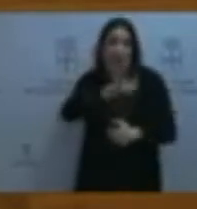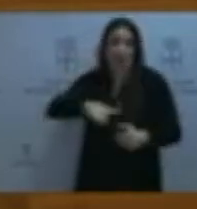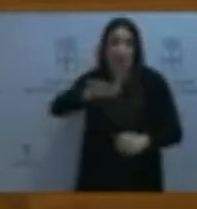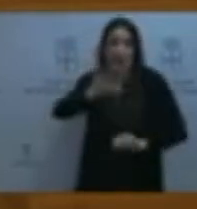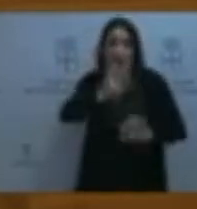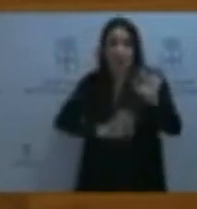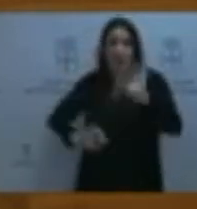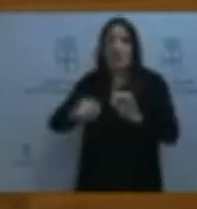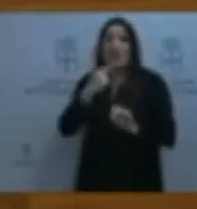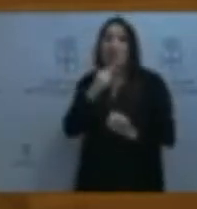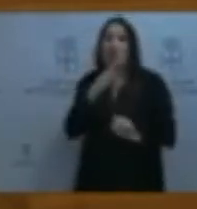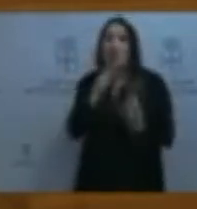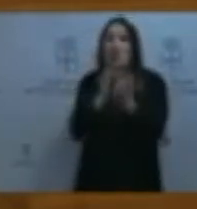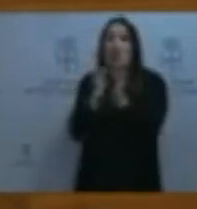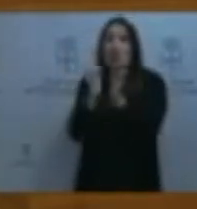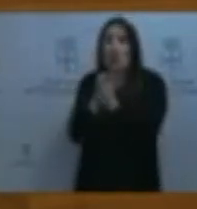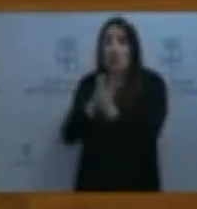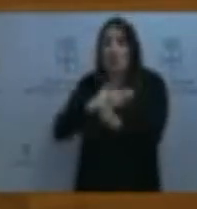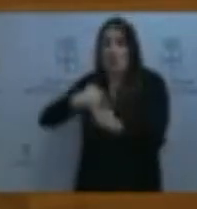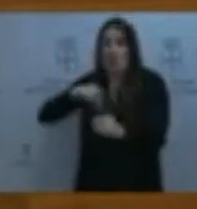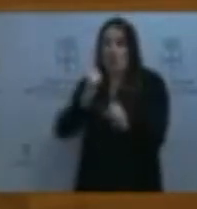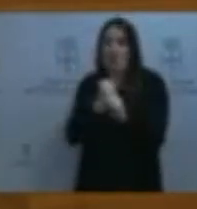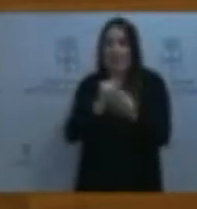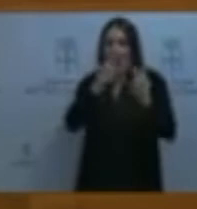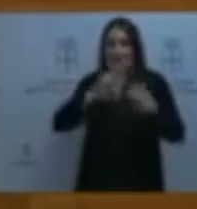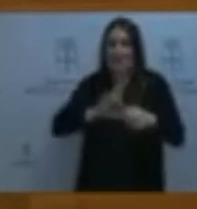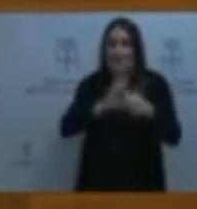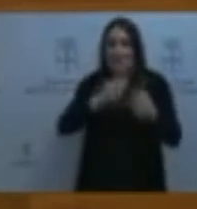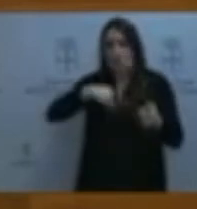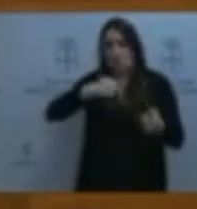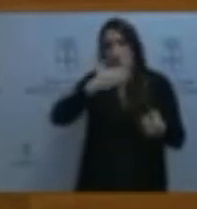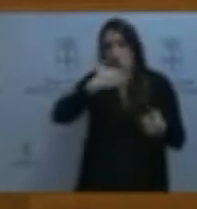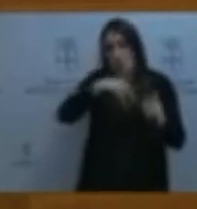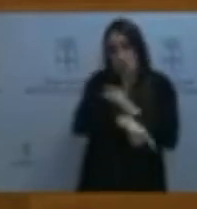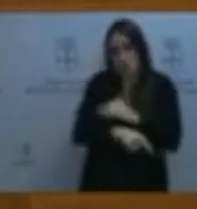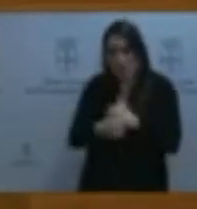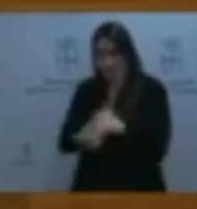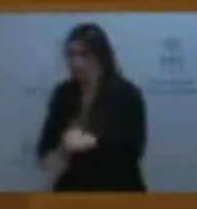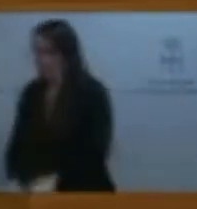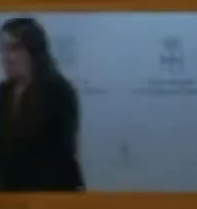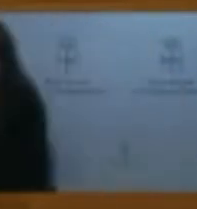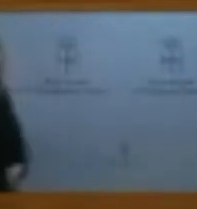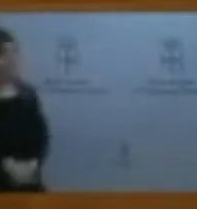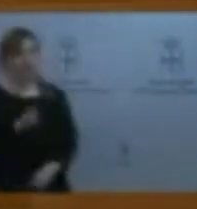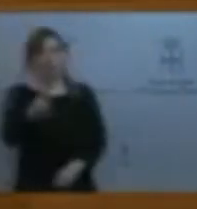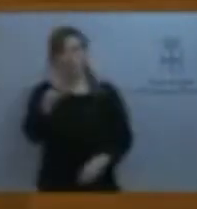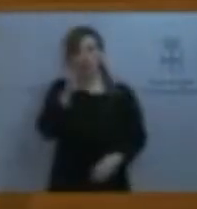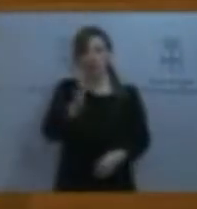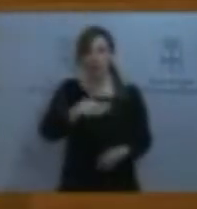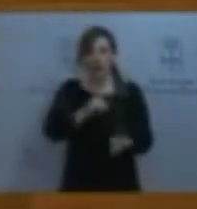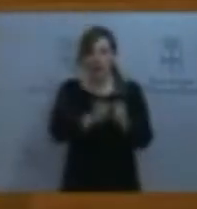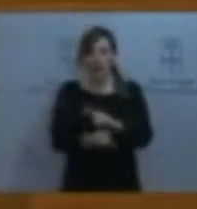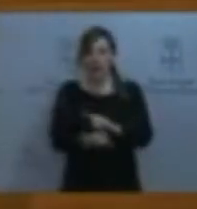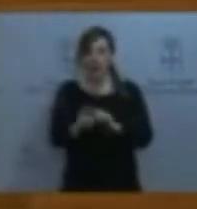digo porque uno de nuestros compañeros estuvo trabajando en ello y lo podemos más o menos cotejar, pero también es verdad que puede haber cambiado. Y